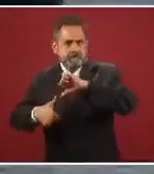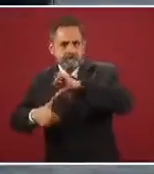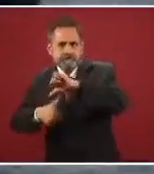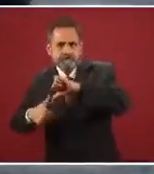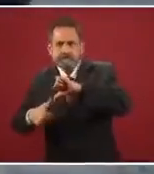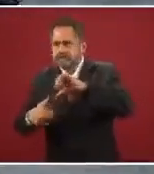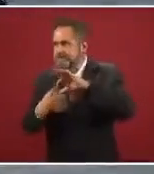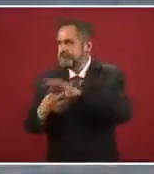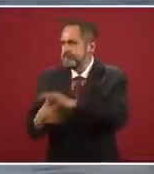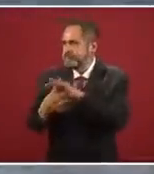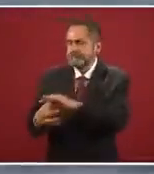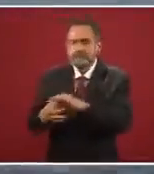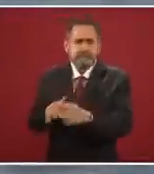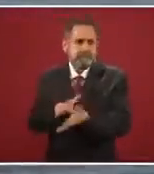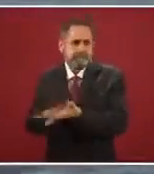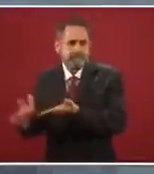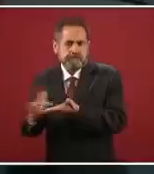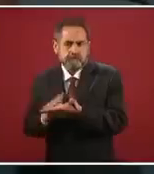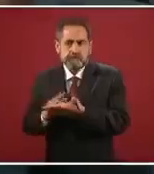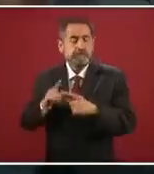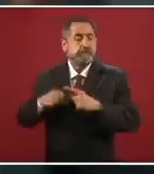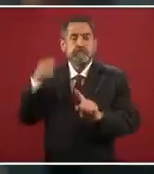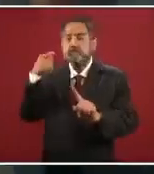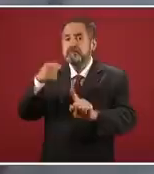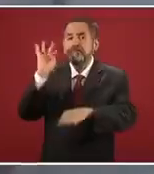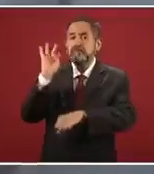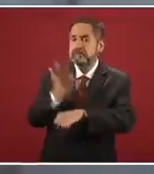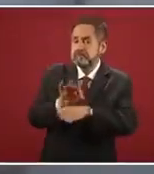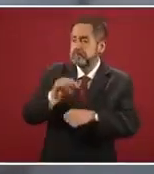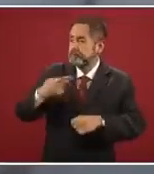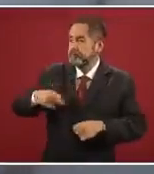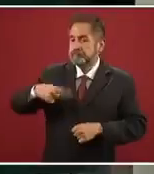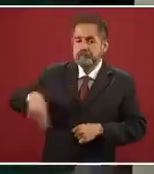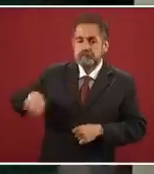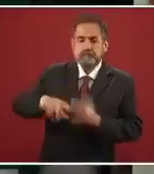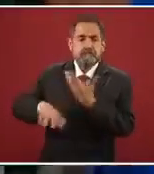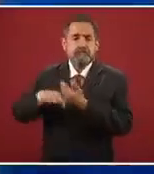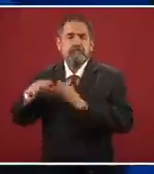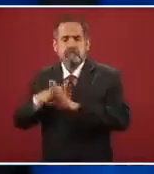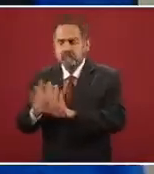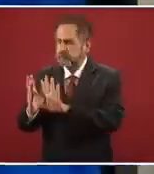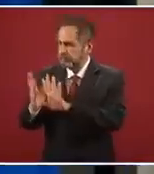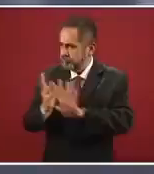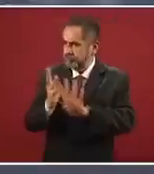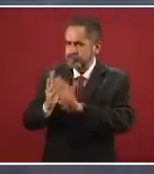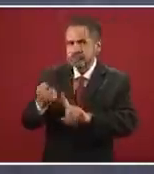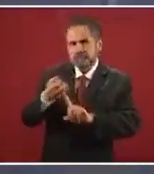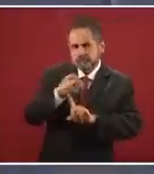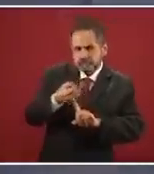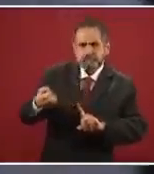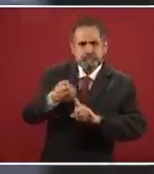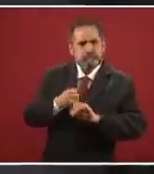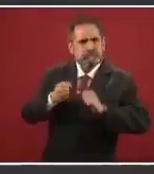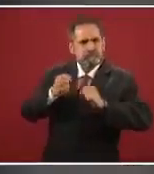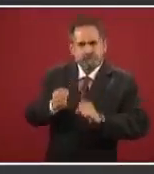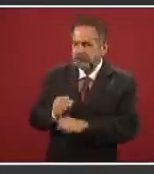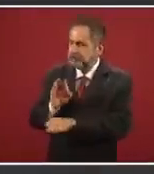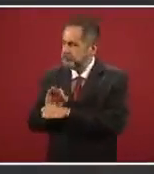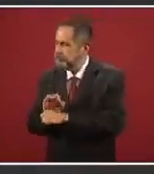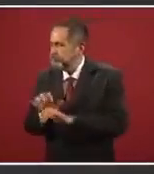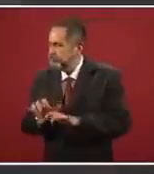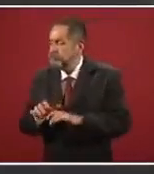como prioridad la protección humana y fortalecer una migración regular, ordenada y segura, así como una gestión